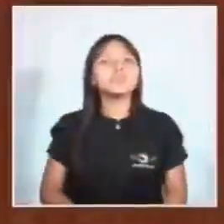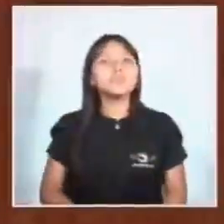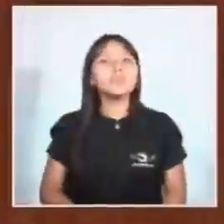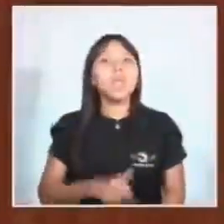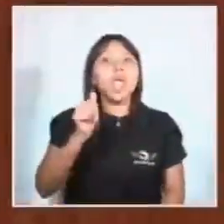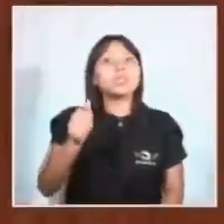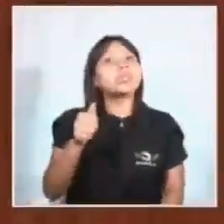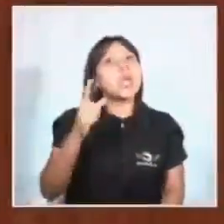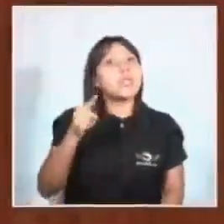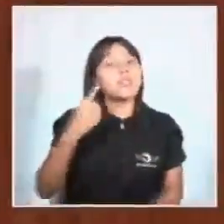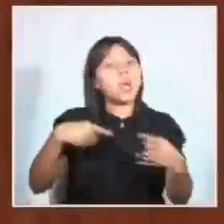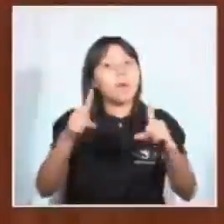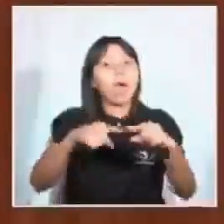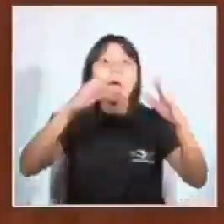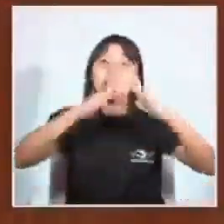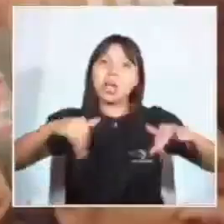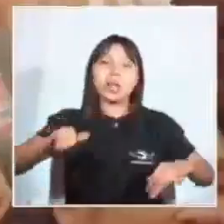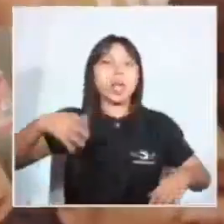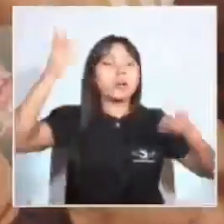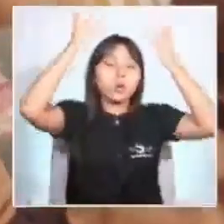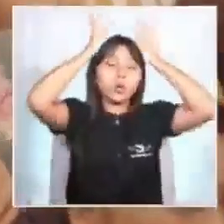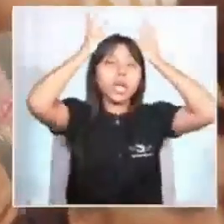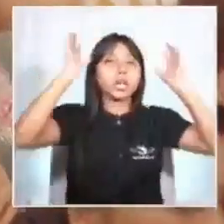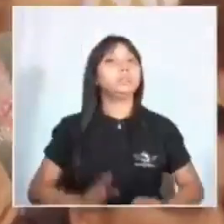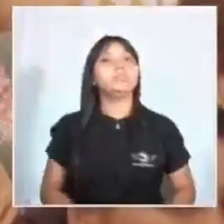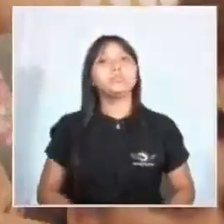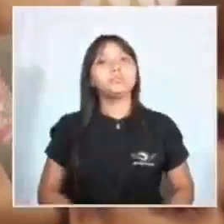se te va a caer la corona.